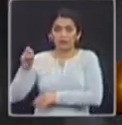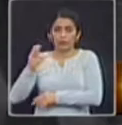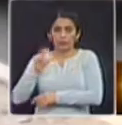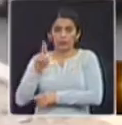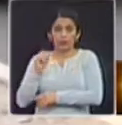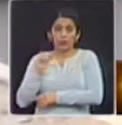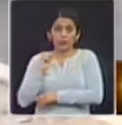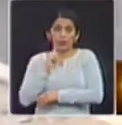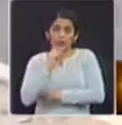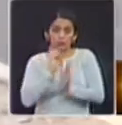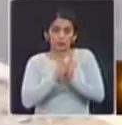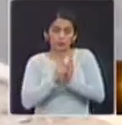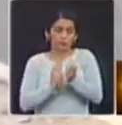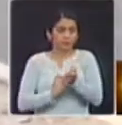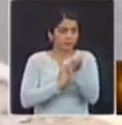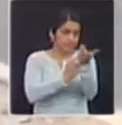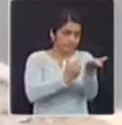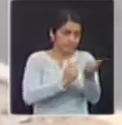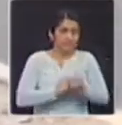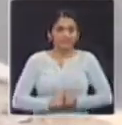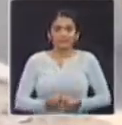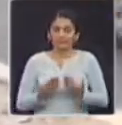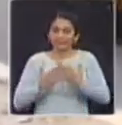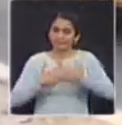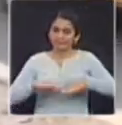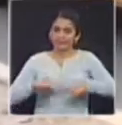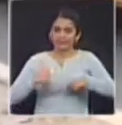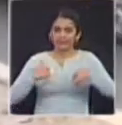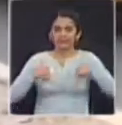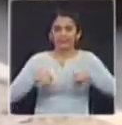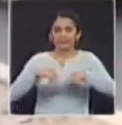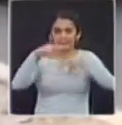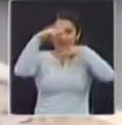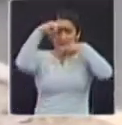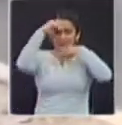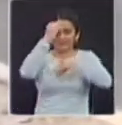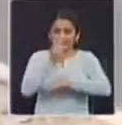el informe desde el norte de la capital. Ustedes tienen más información en estudio. Muy buenas tardes.